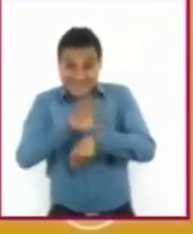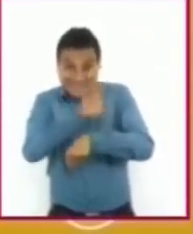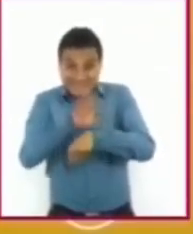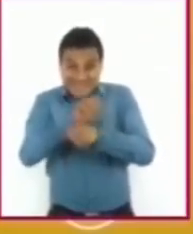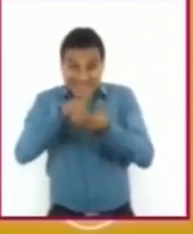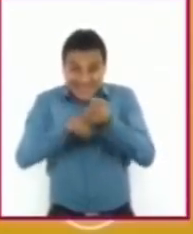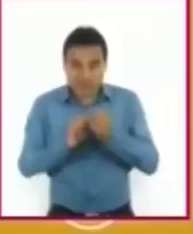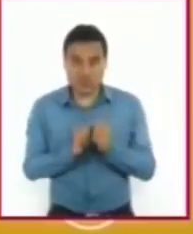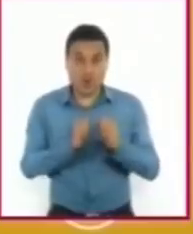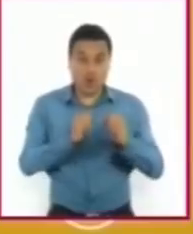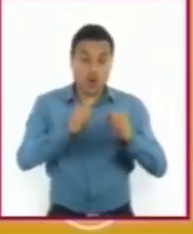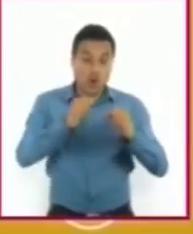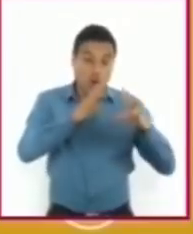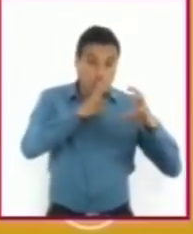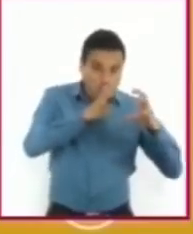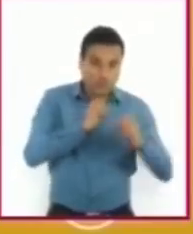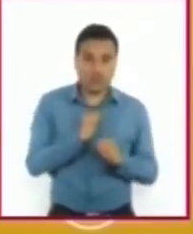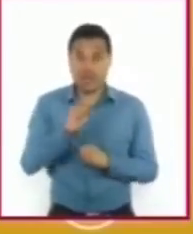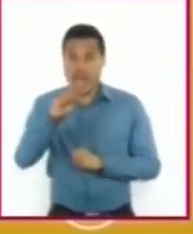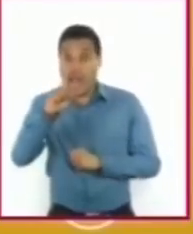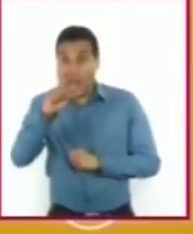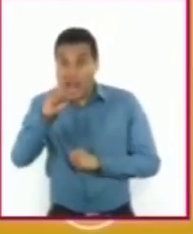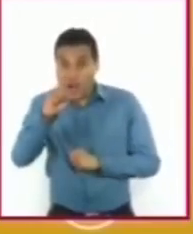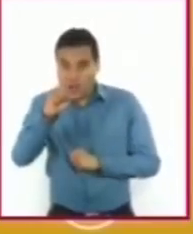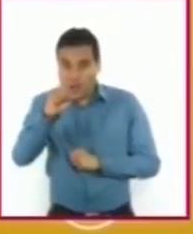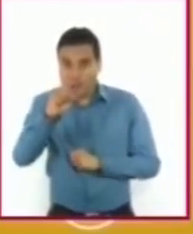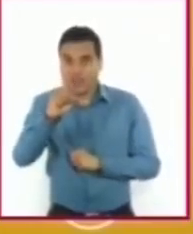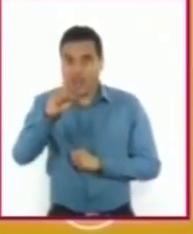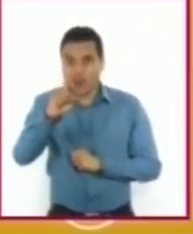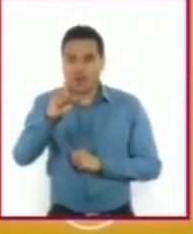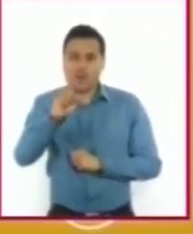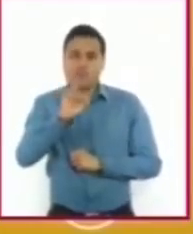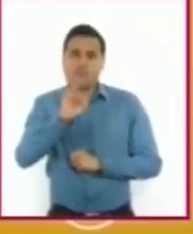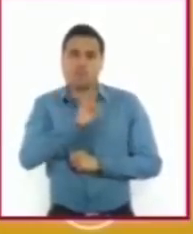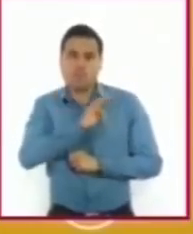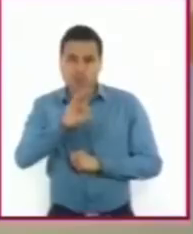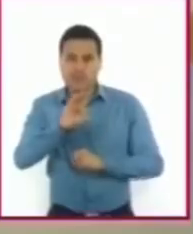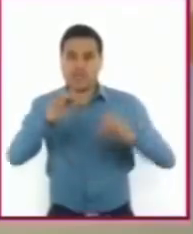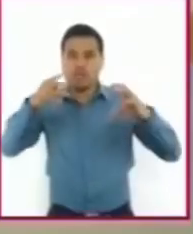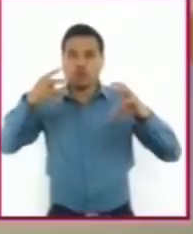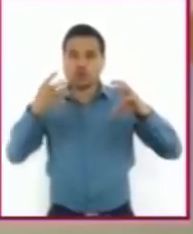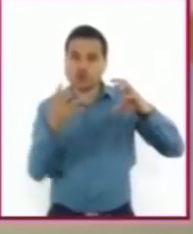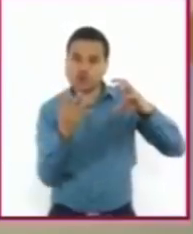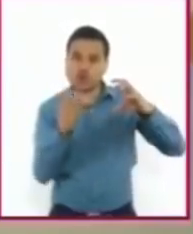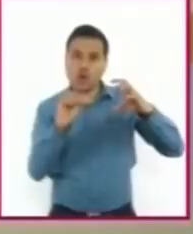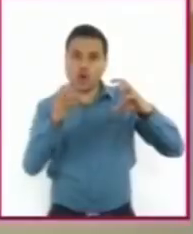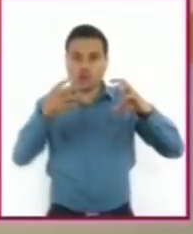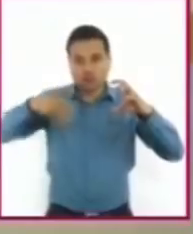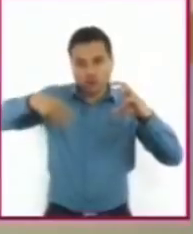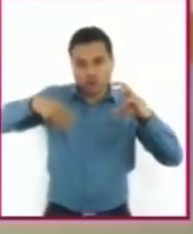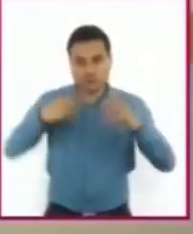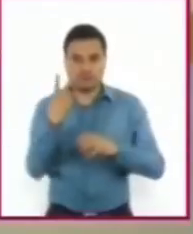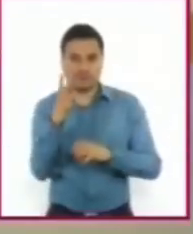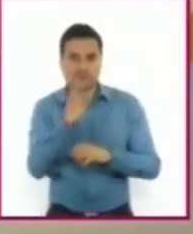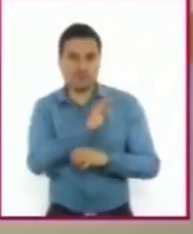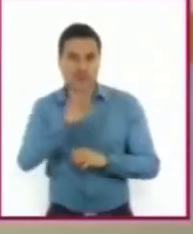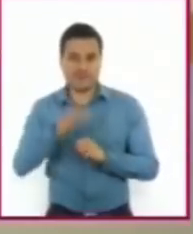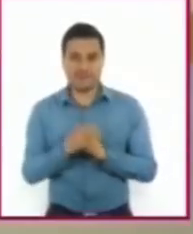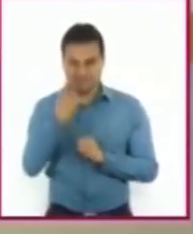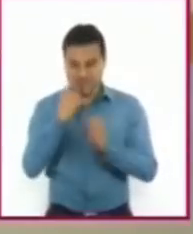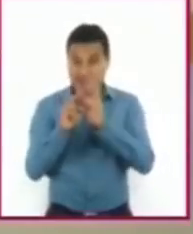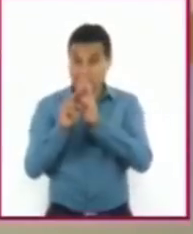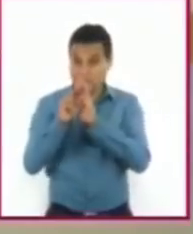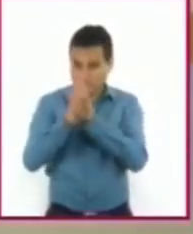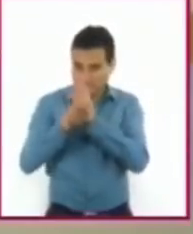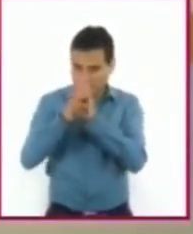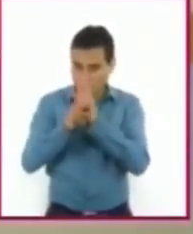y el agua hacen que el agua se acerque o aleje del globo. Te invitamos a ver el siguiente video para